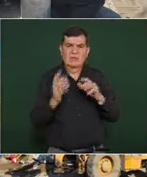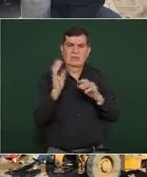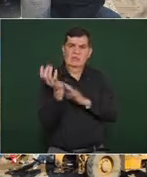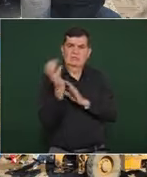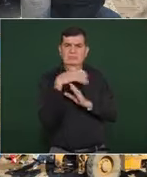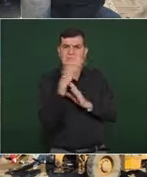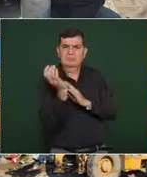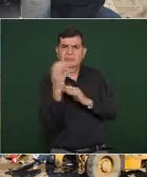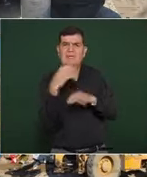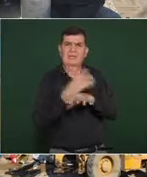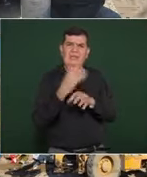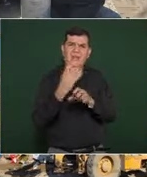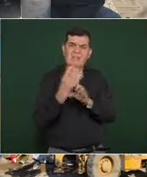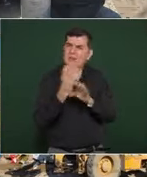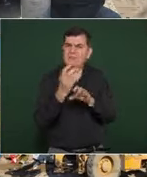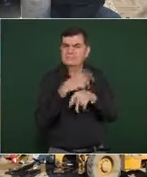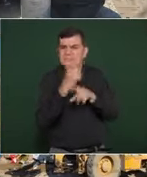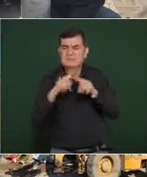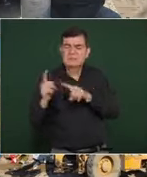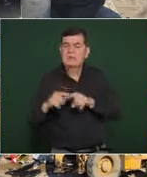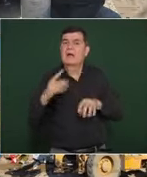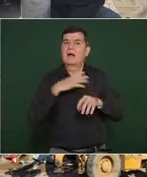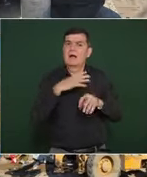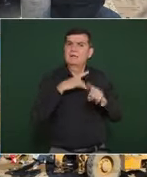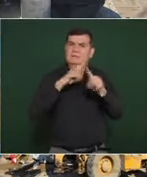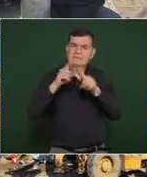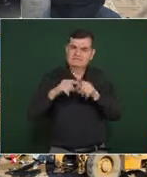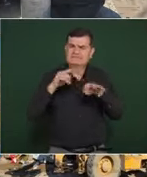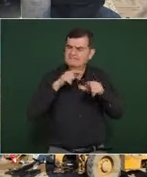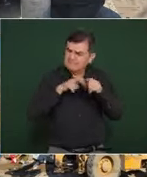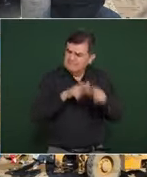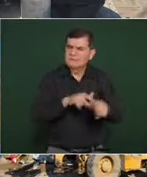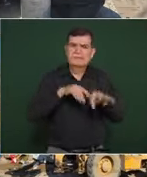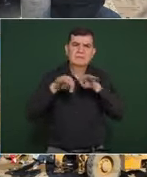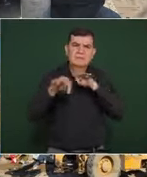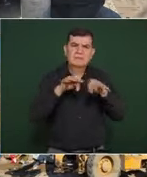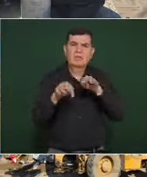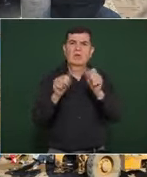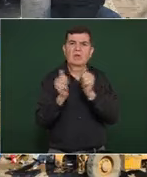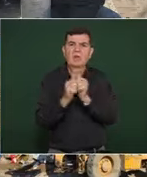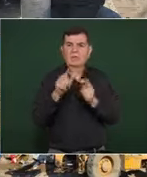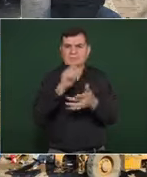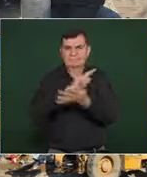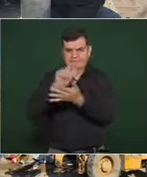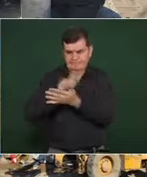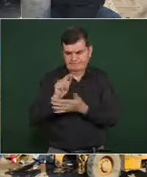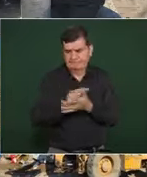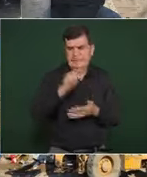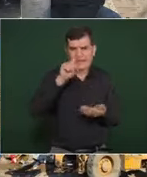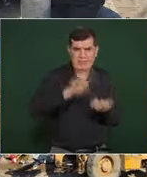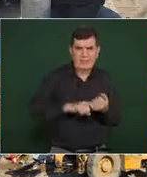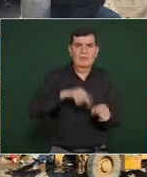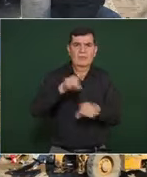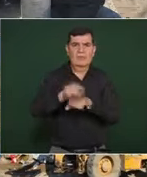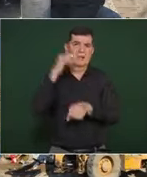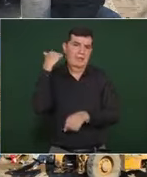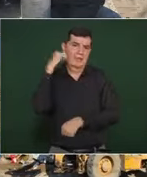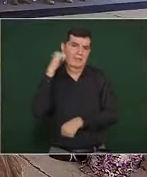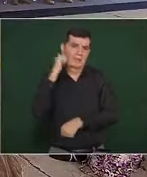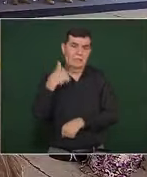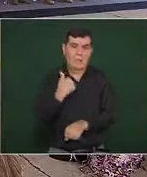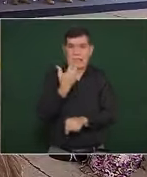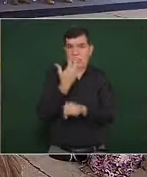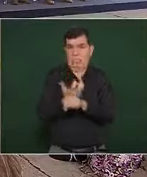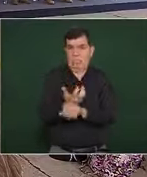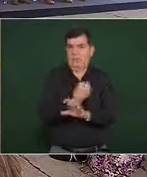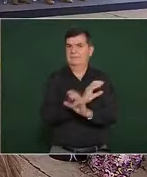bueno, han estado trabajando y seguiremos trabajando con el tema de la limpieza en Acapulco. No hemos descansado,